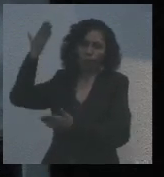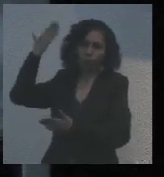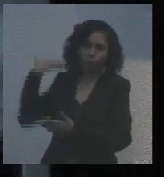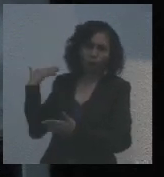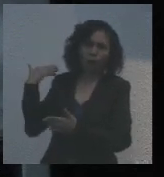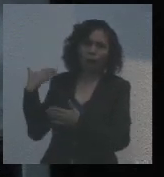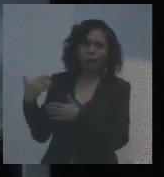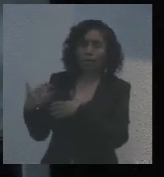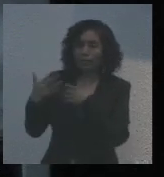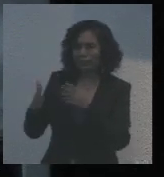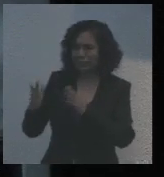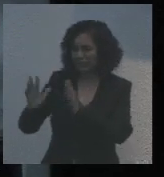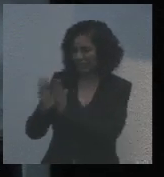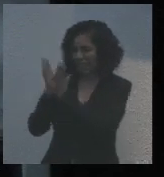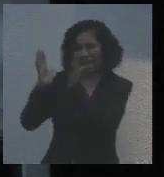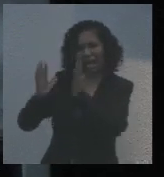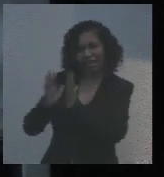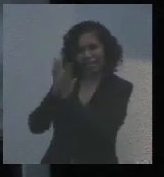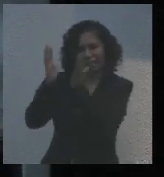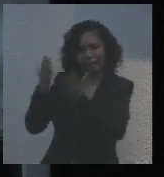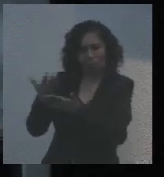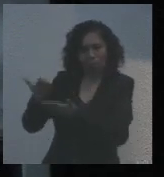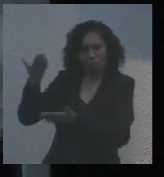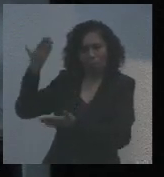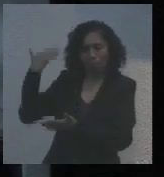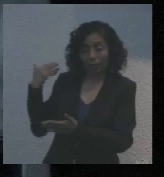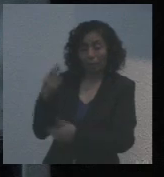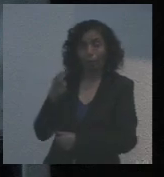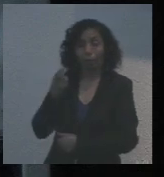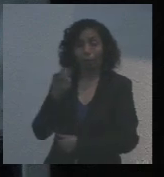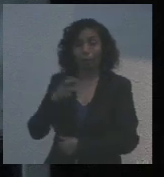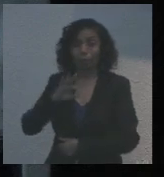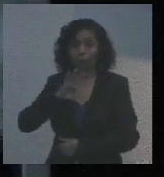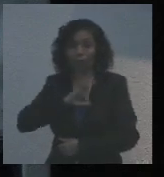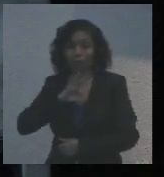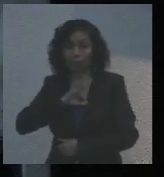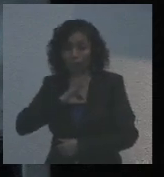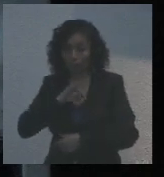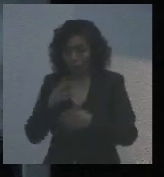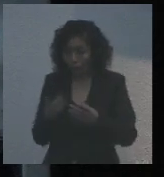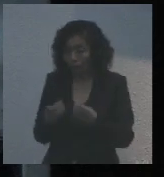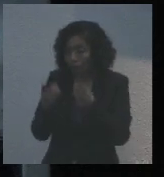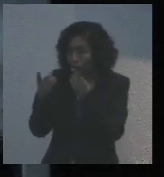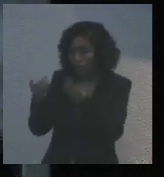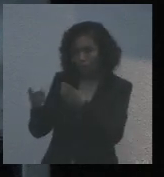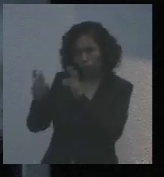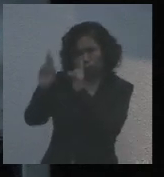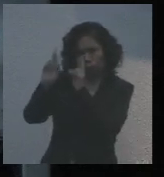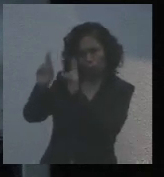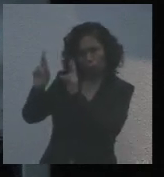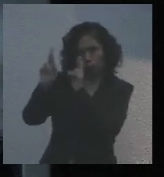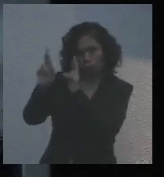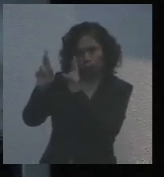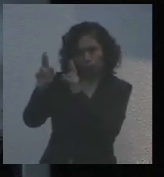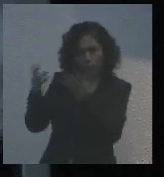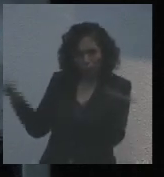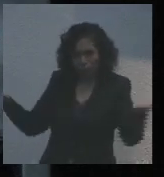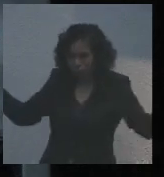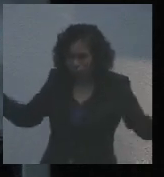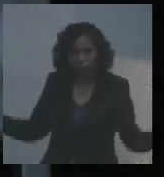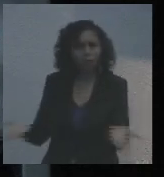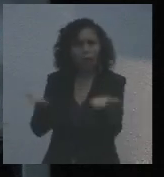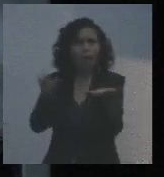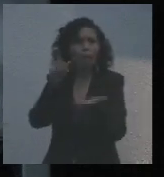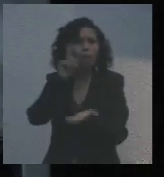relevancia durante la Guerra de castas con esta medalla buscamos reconocer y hacer visible que